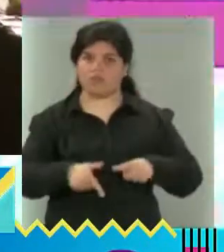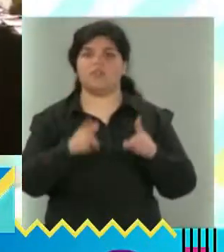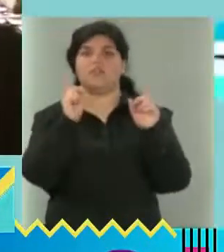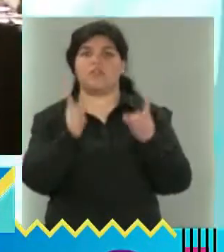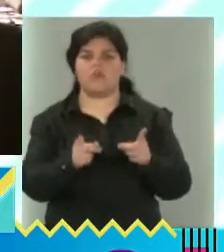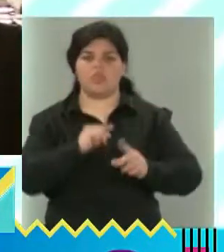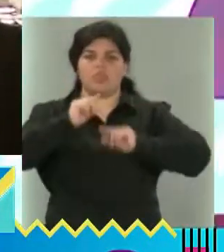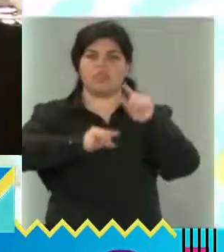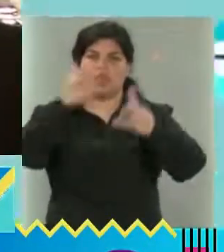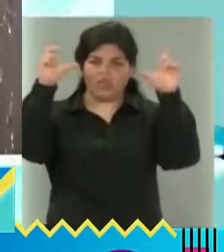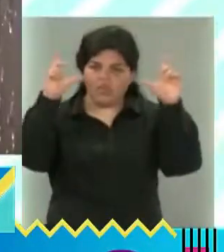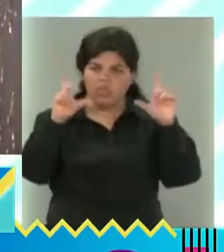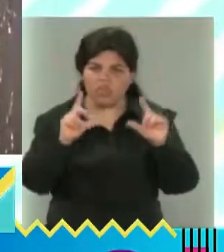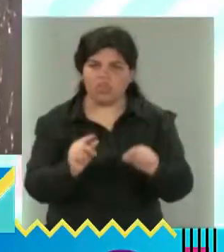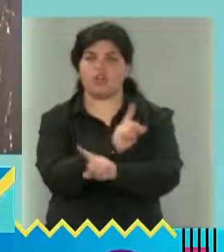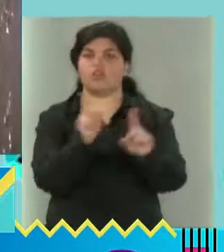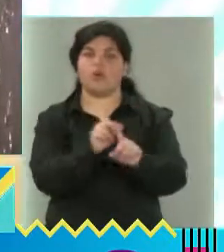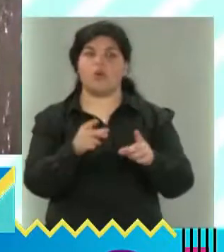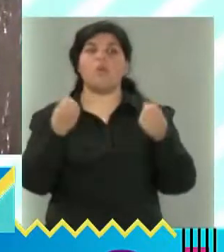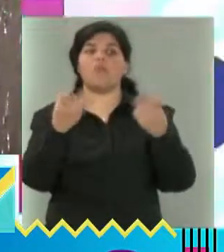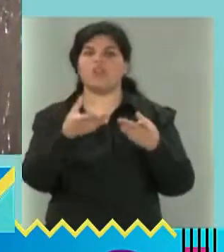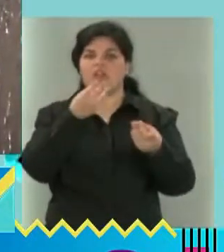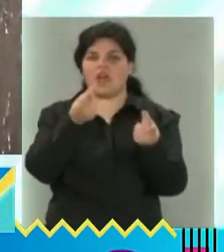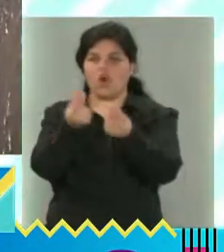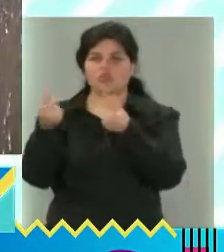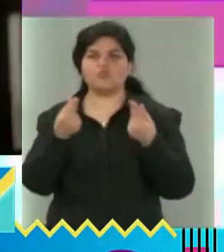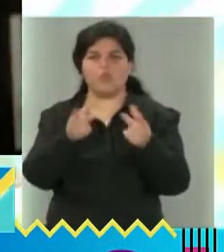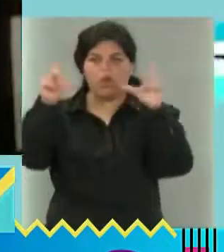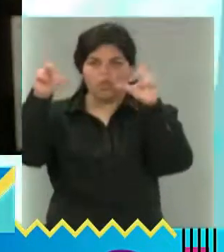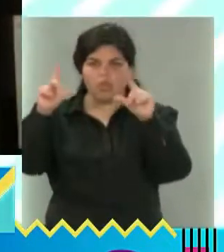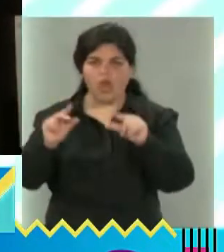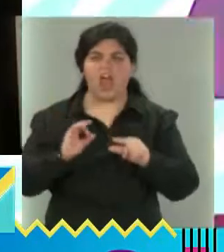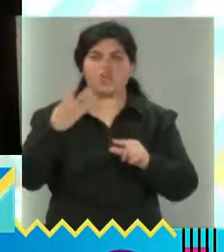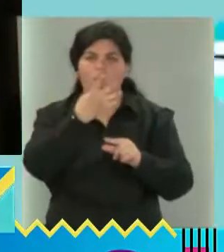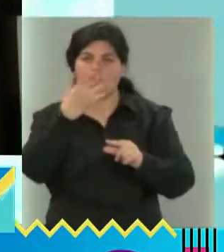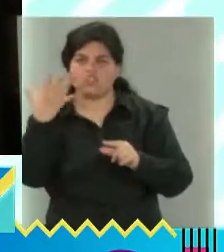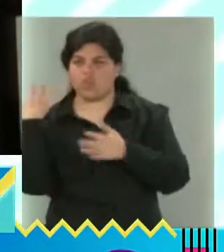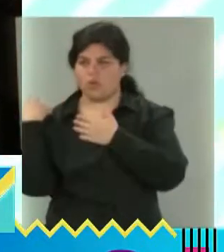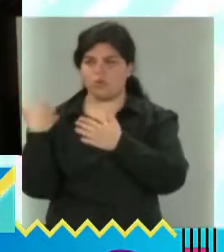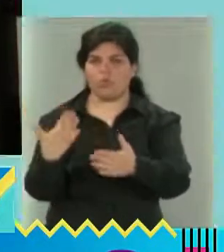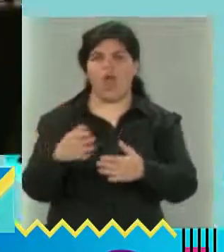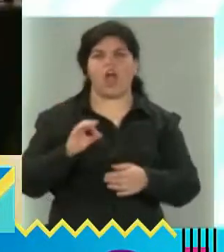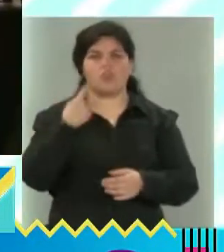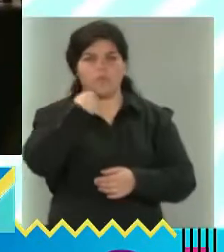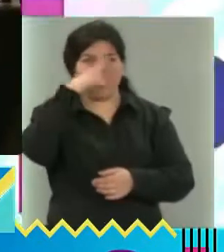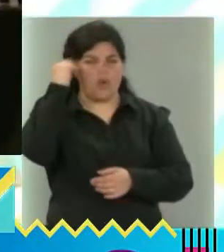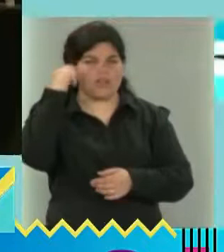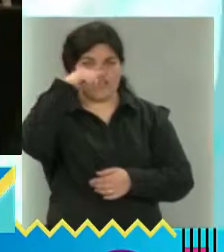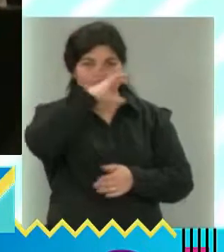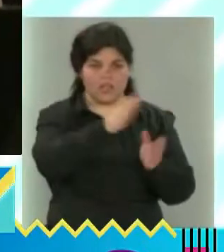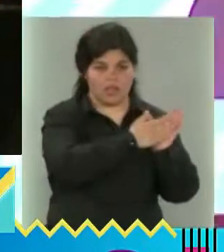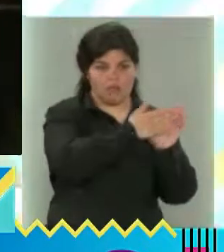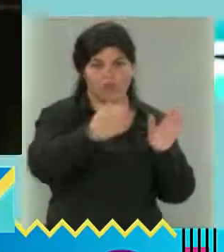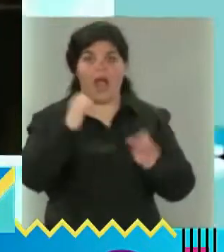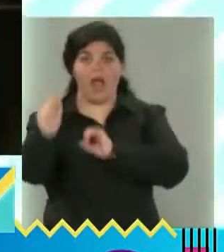degradando, que es un poco lo que tenemos. ¿Por qué el consumo cae? No son de estos 4 o 5 años solamente, o sea, de la década del 70 hasta la actualidad,